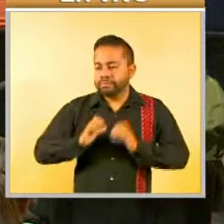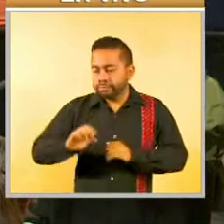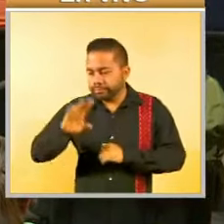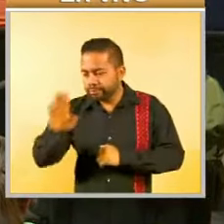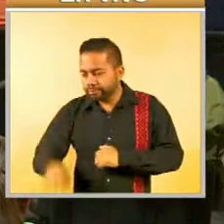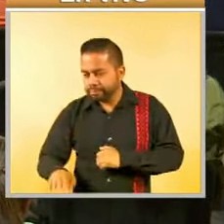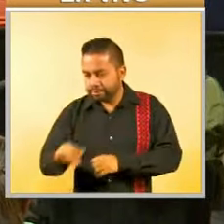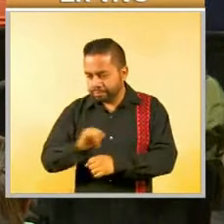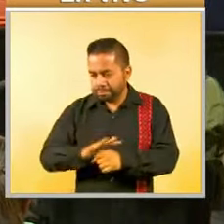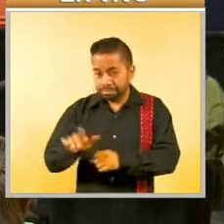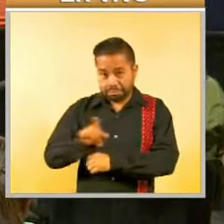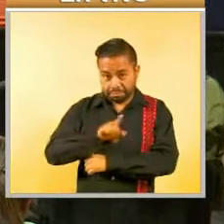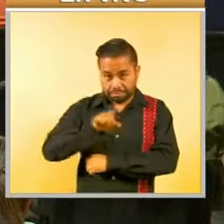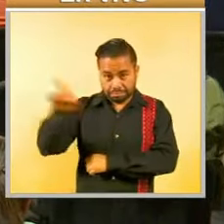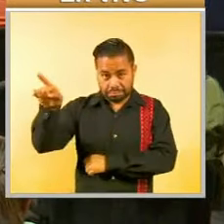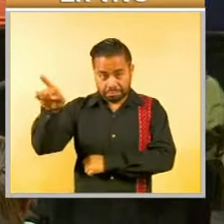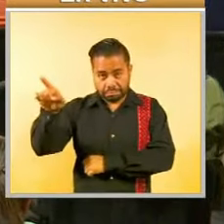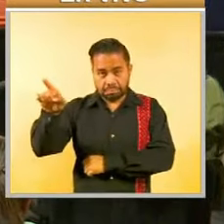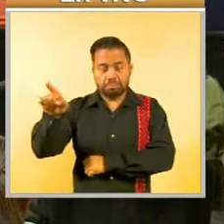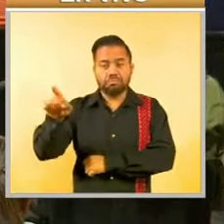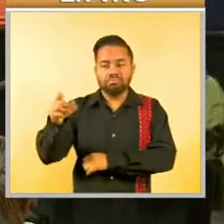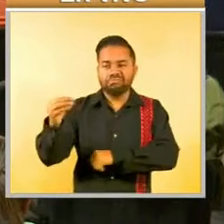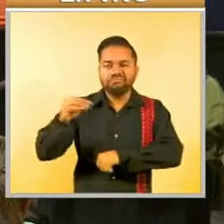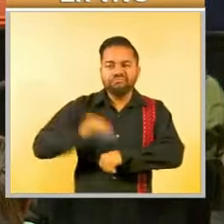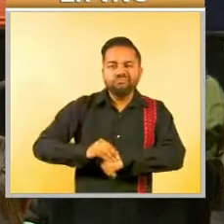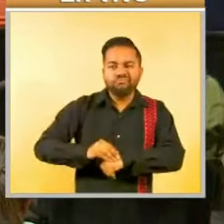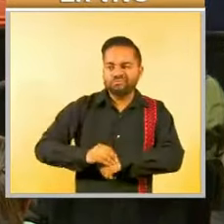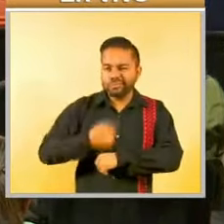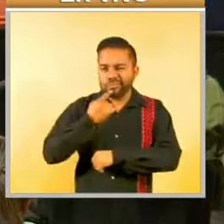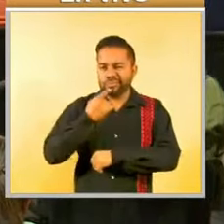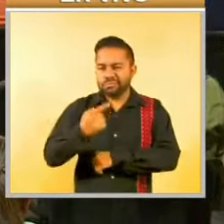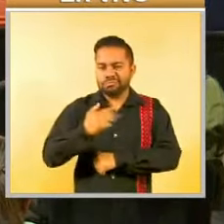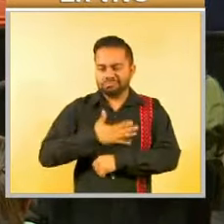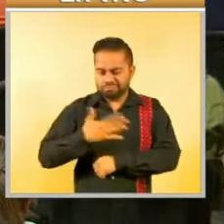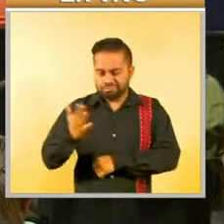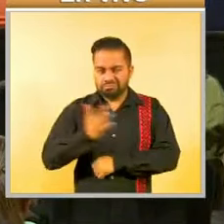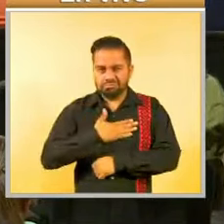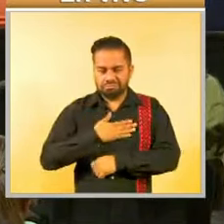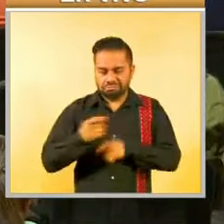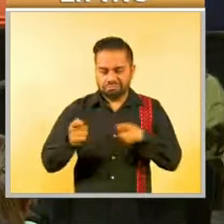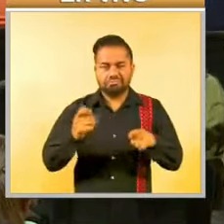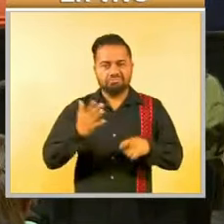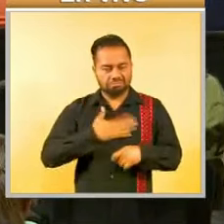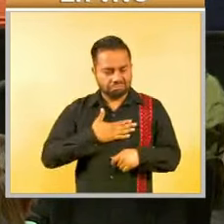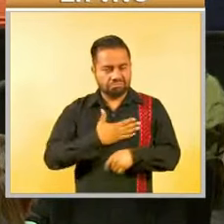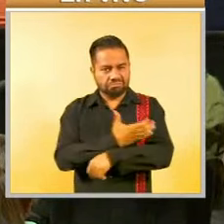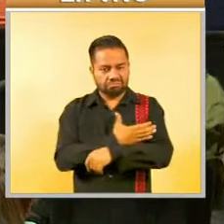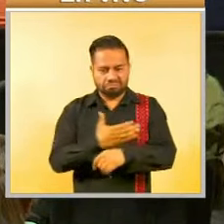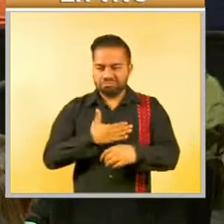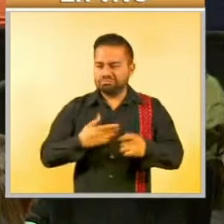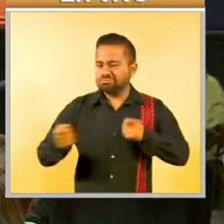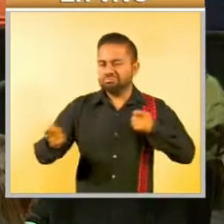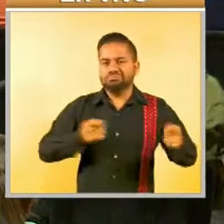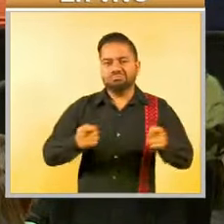adismo es la imposición de decir yo tengo el control yo tengo el